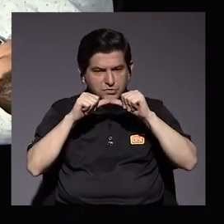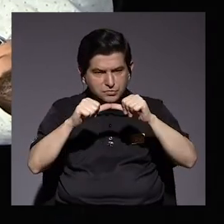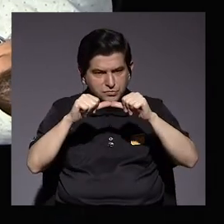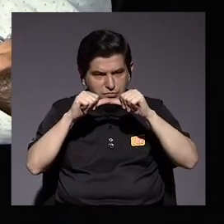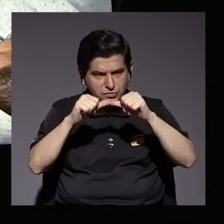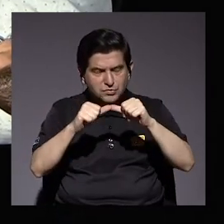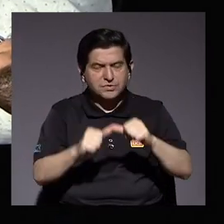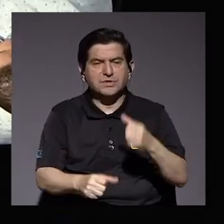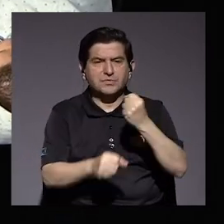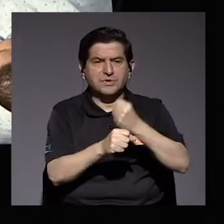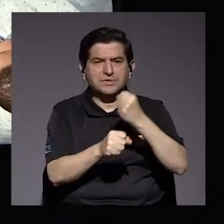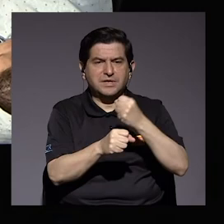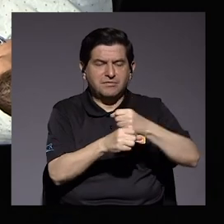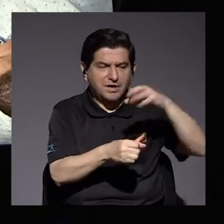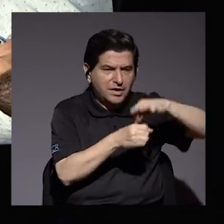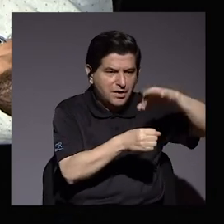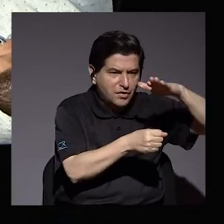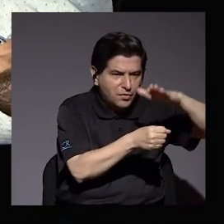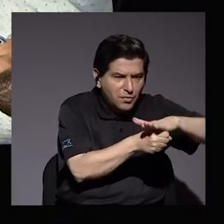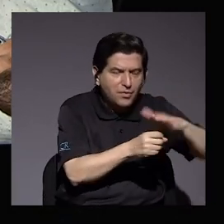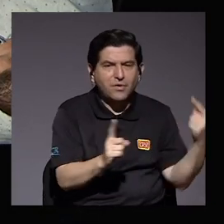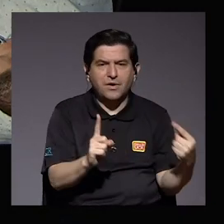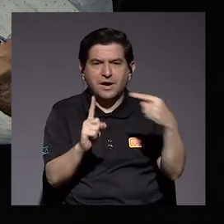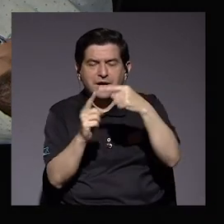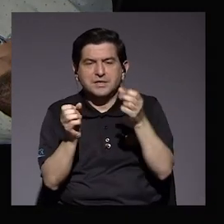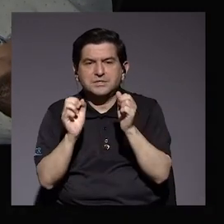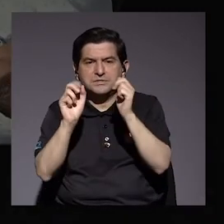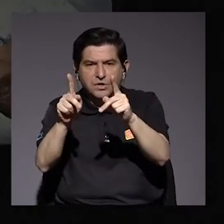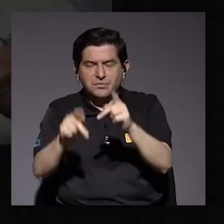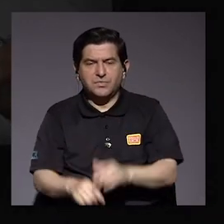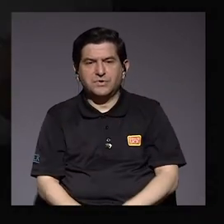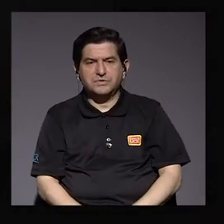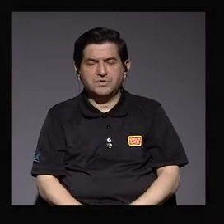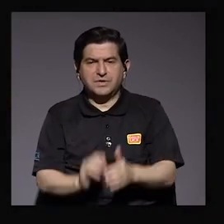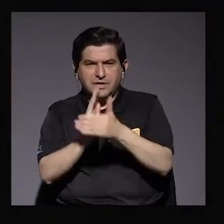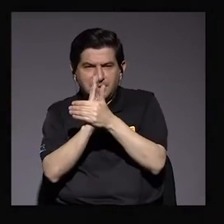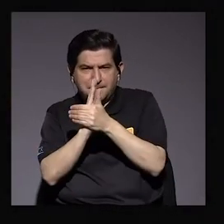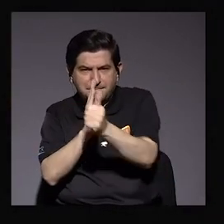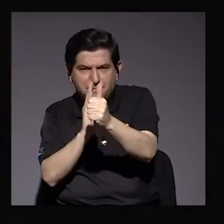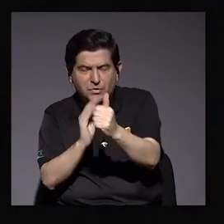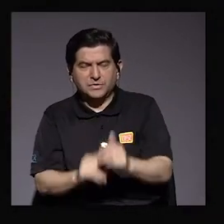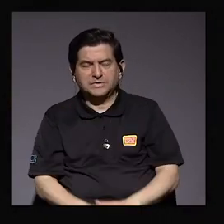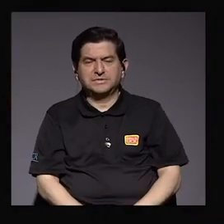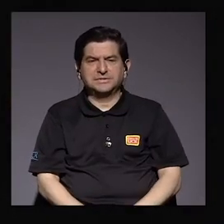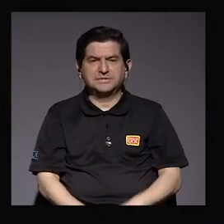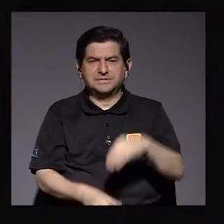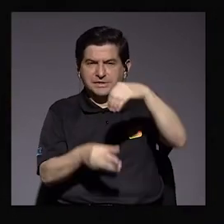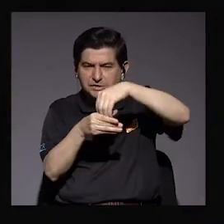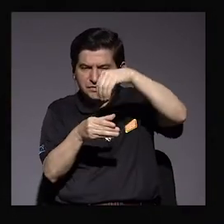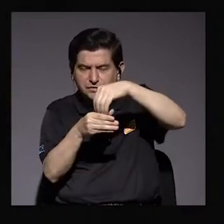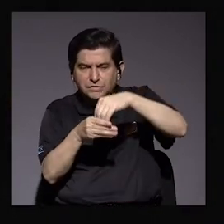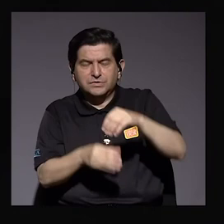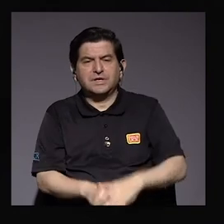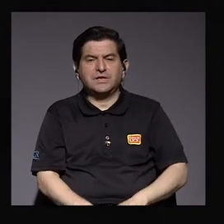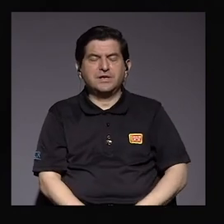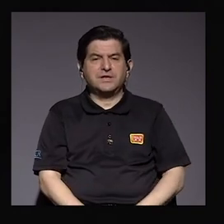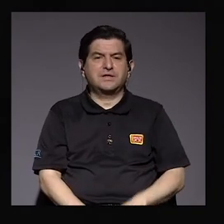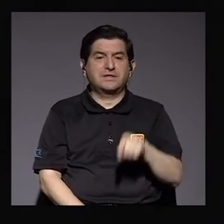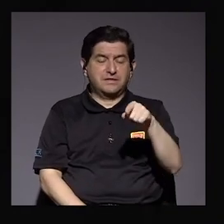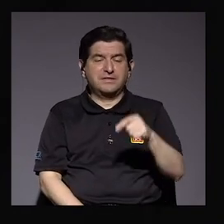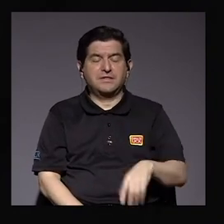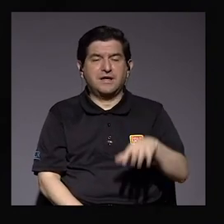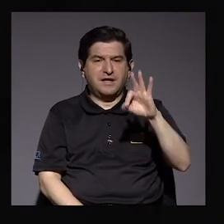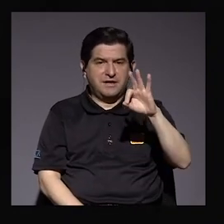consecuentes desde el trabajo con la semilla hasta la posibilidad de fortificarlo de una manera potentísima en hierro con